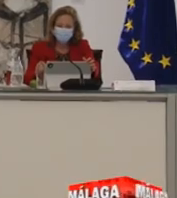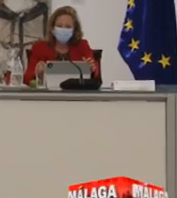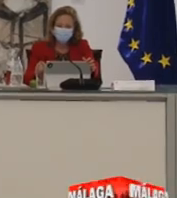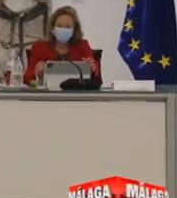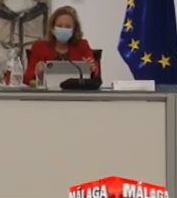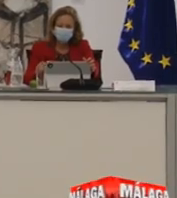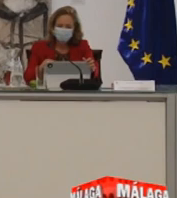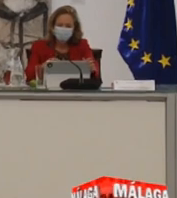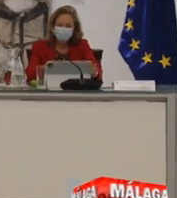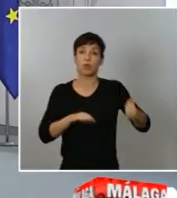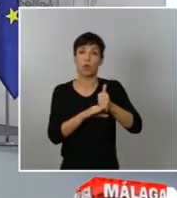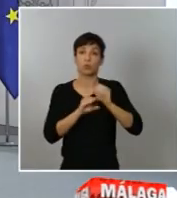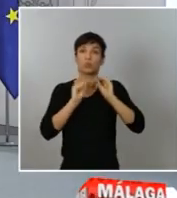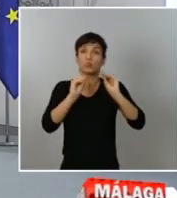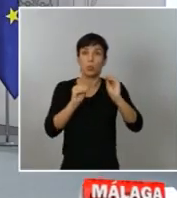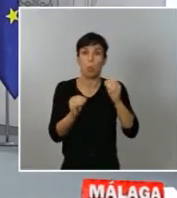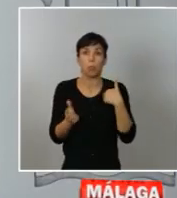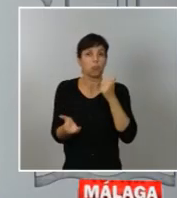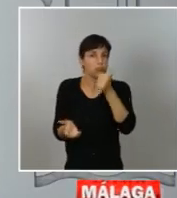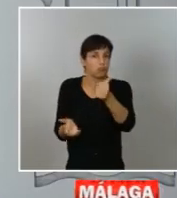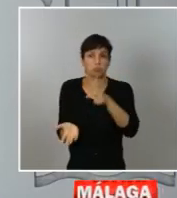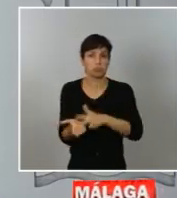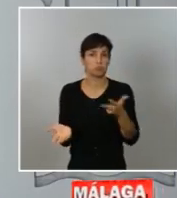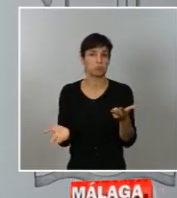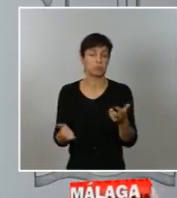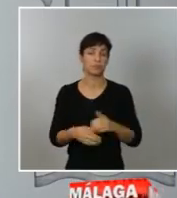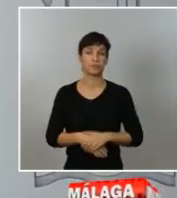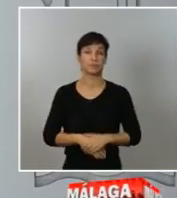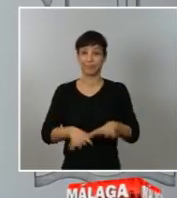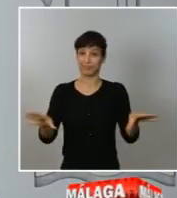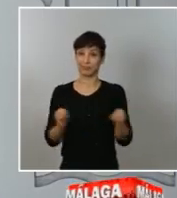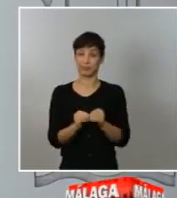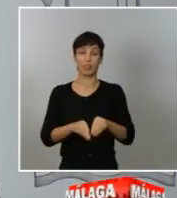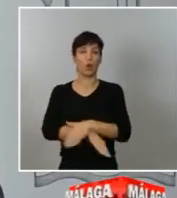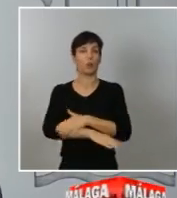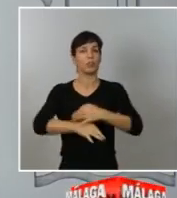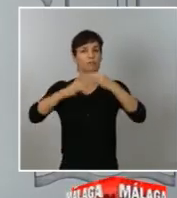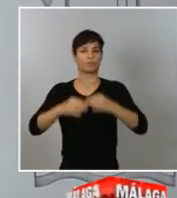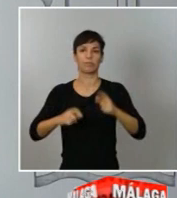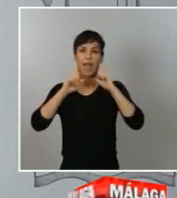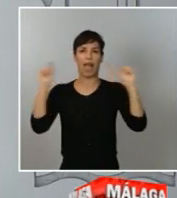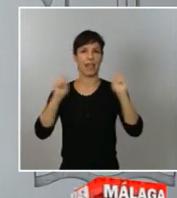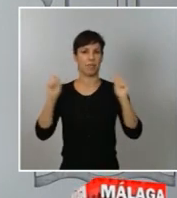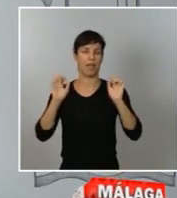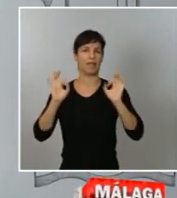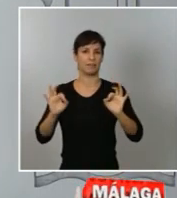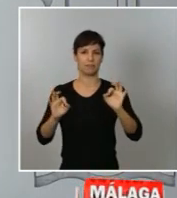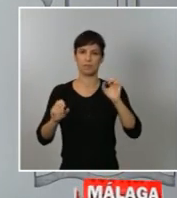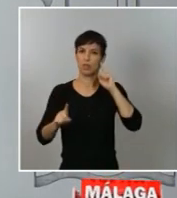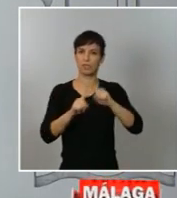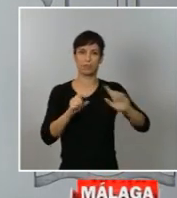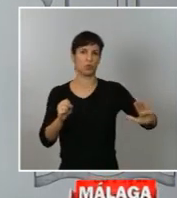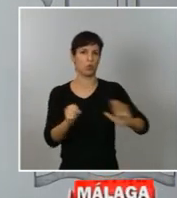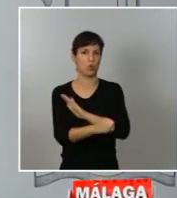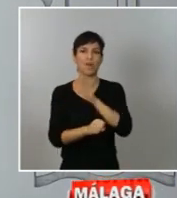Ya es oficial que el Gobierno ha decidido declarar el estado de alarma para dar cobertura a las medidas aprobadas el día